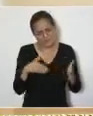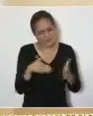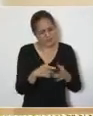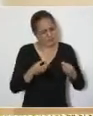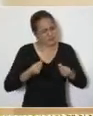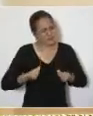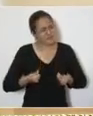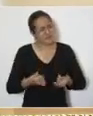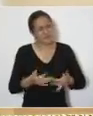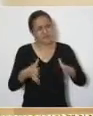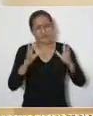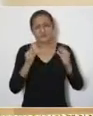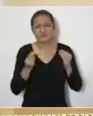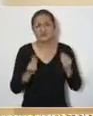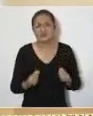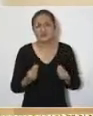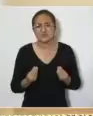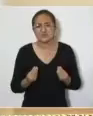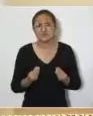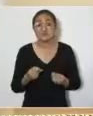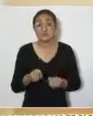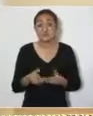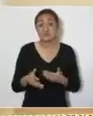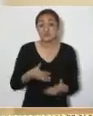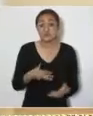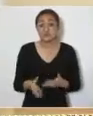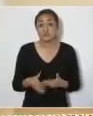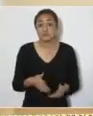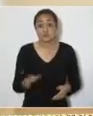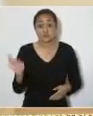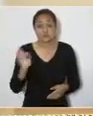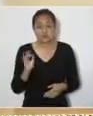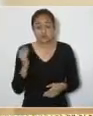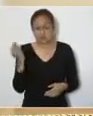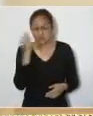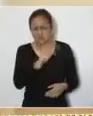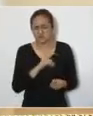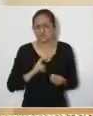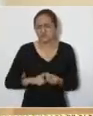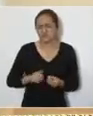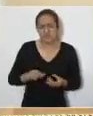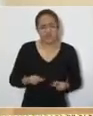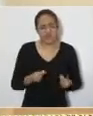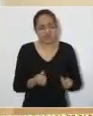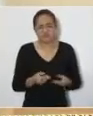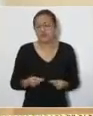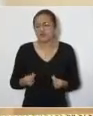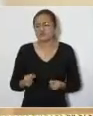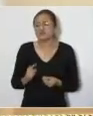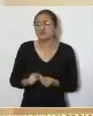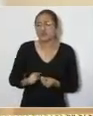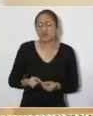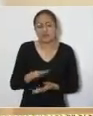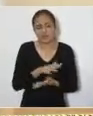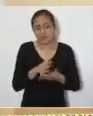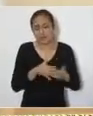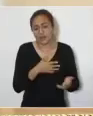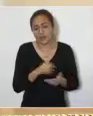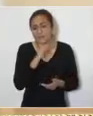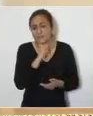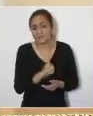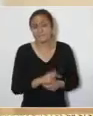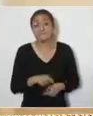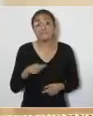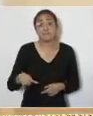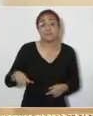a veces de las obras fantasmas y de las obras suntuosas gobiernos de la